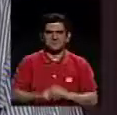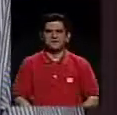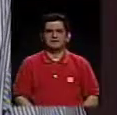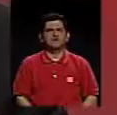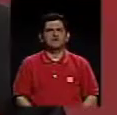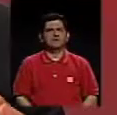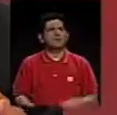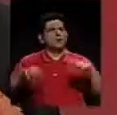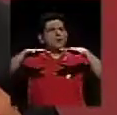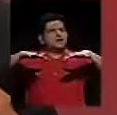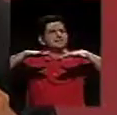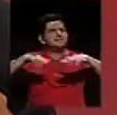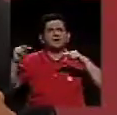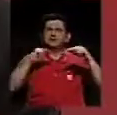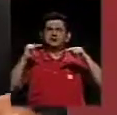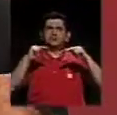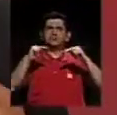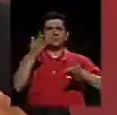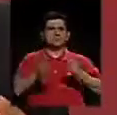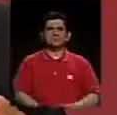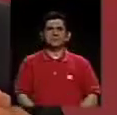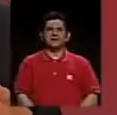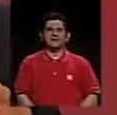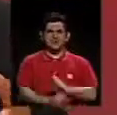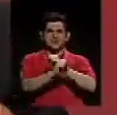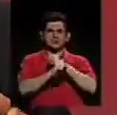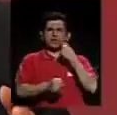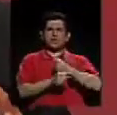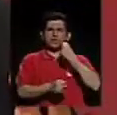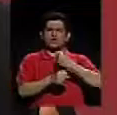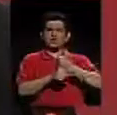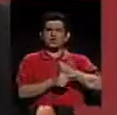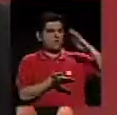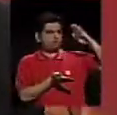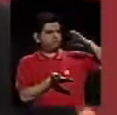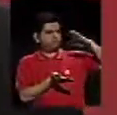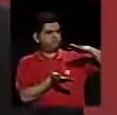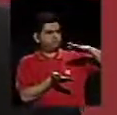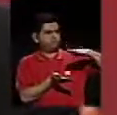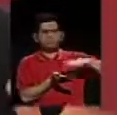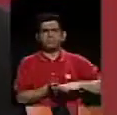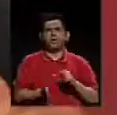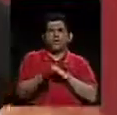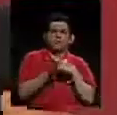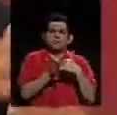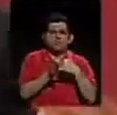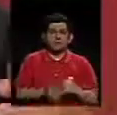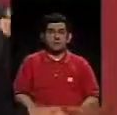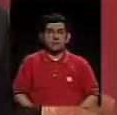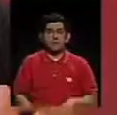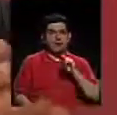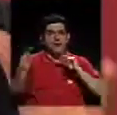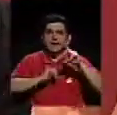Clima de negocios puede ser que las garantías laborales sean devaluadas y debilitadas, porque el clima de los